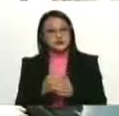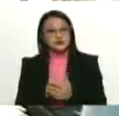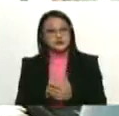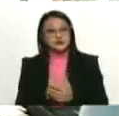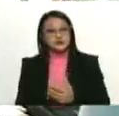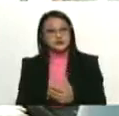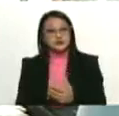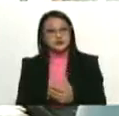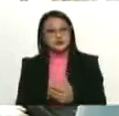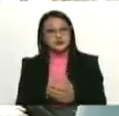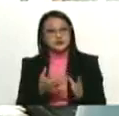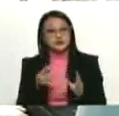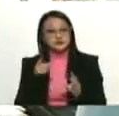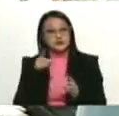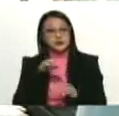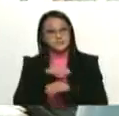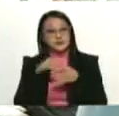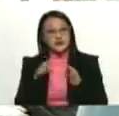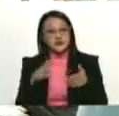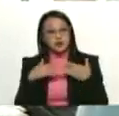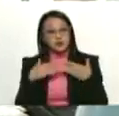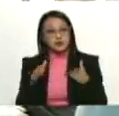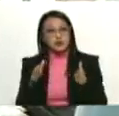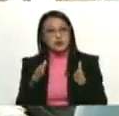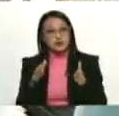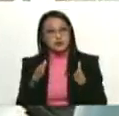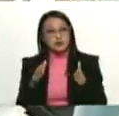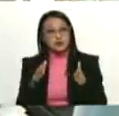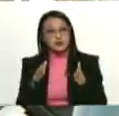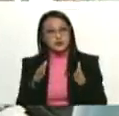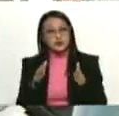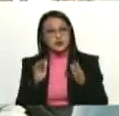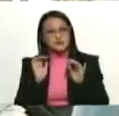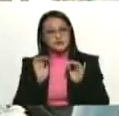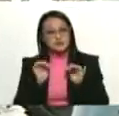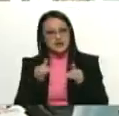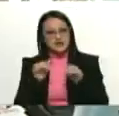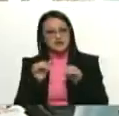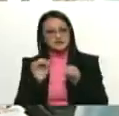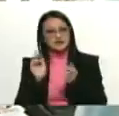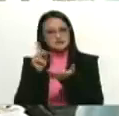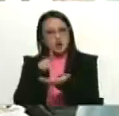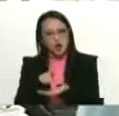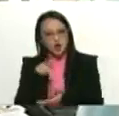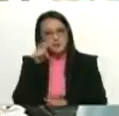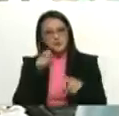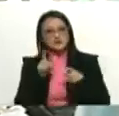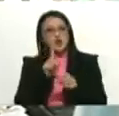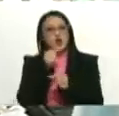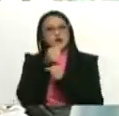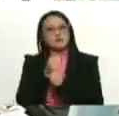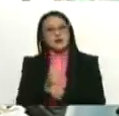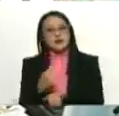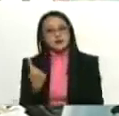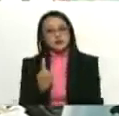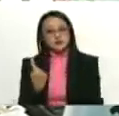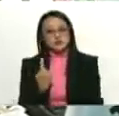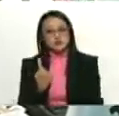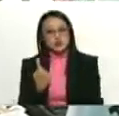este concepto de que el Ministerio Público va hacia la gente. No esperar